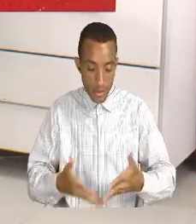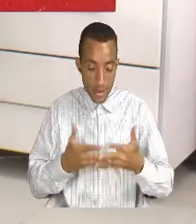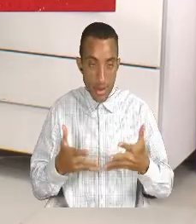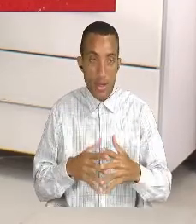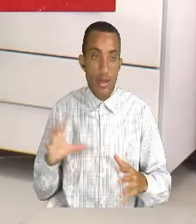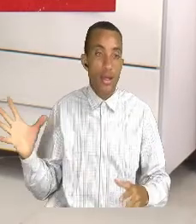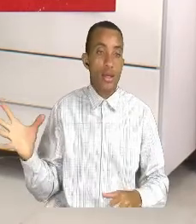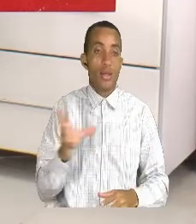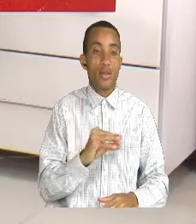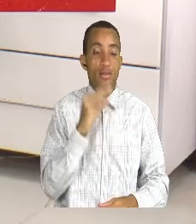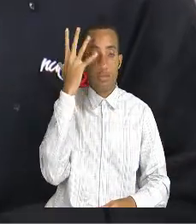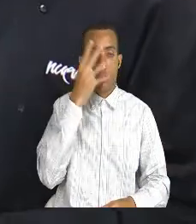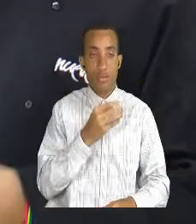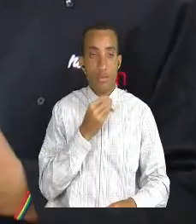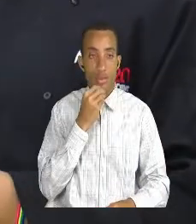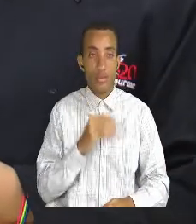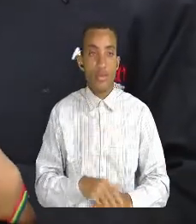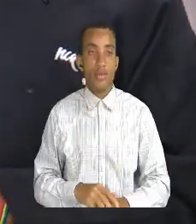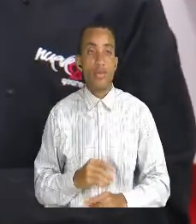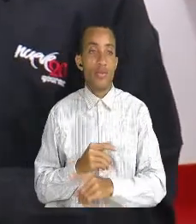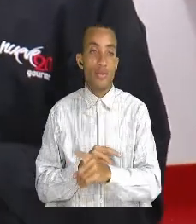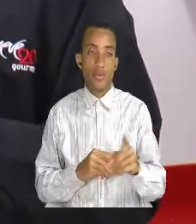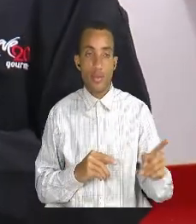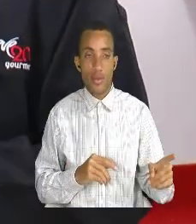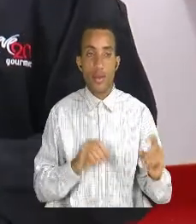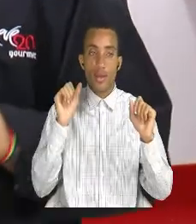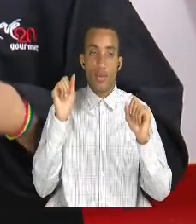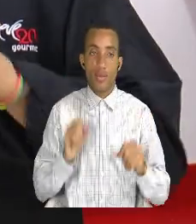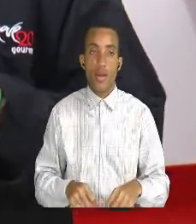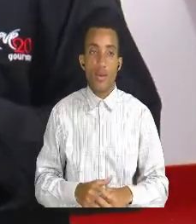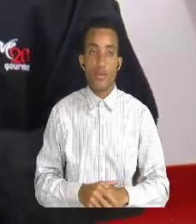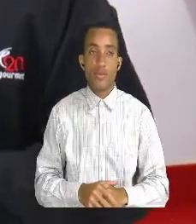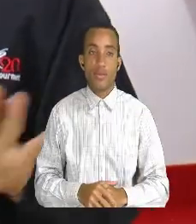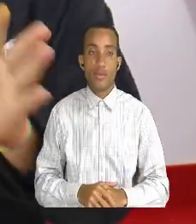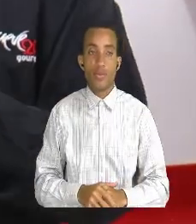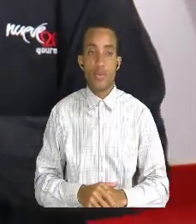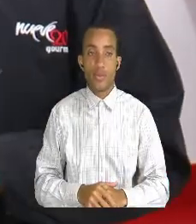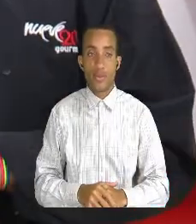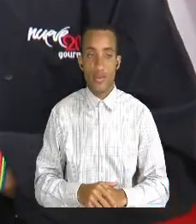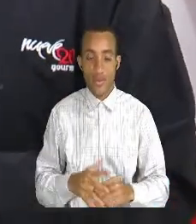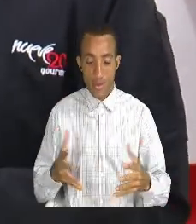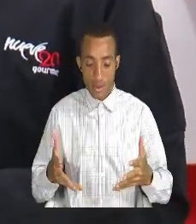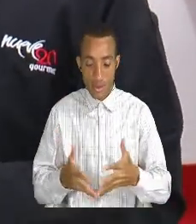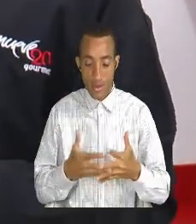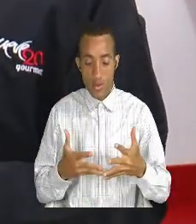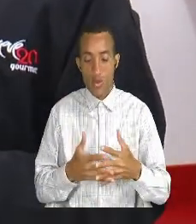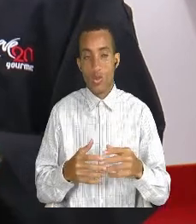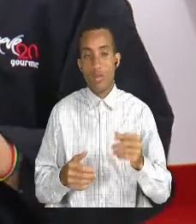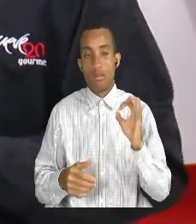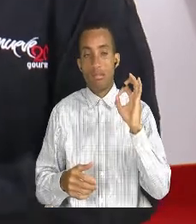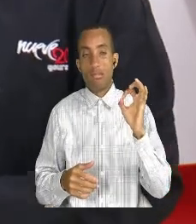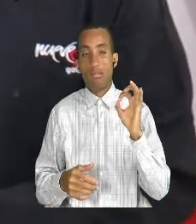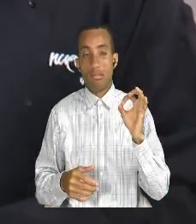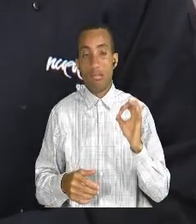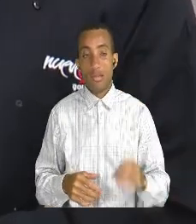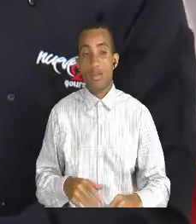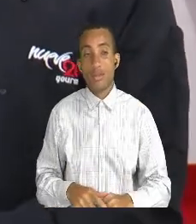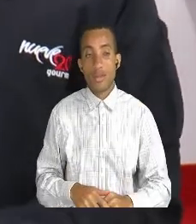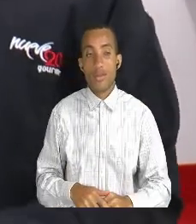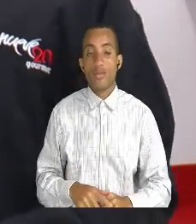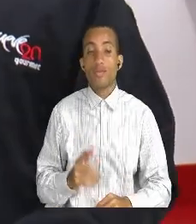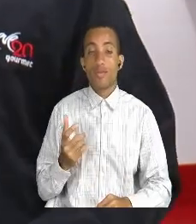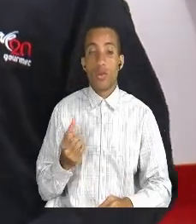hermosa de Barranca, pues para que se deleiten con esta... con este afrodisíaco que le llamamos a veces en ocasiones, sí. Los